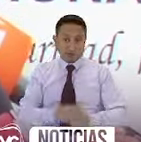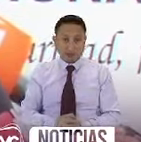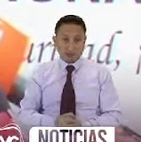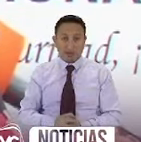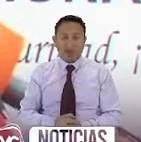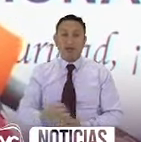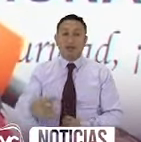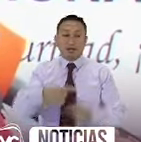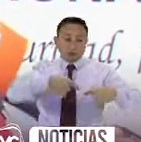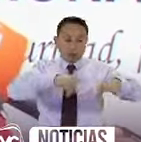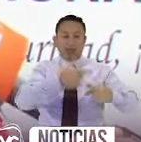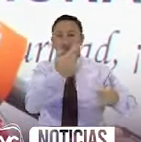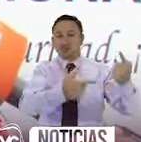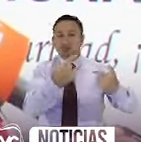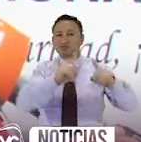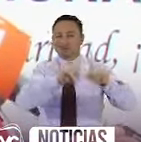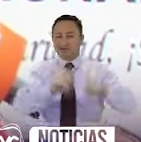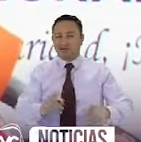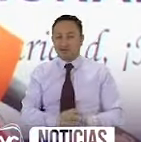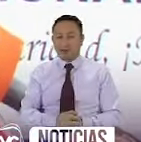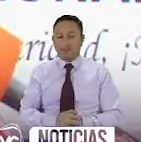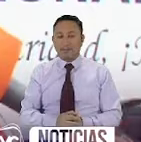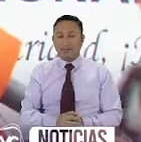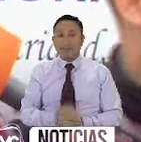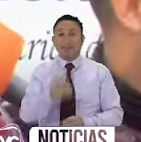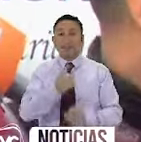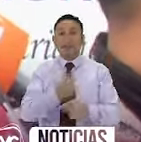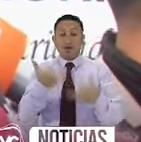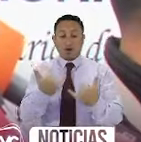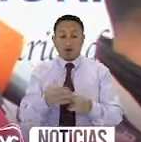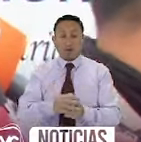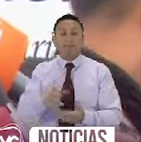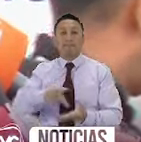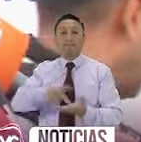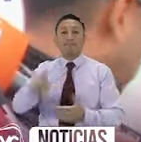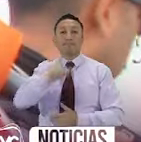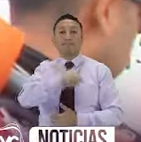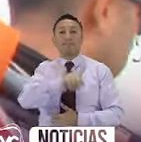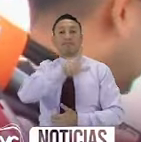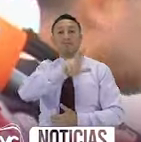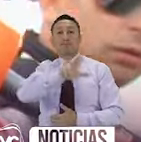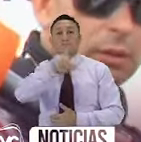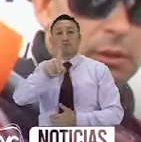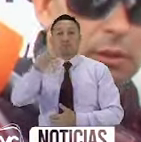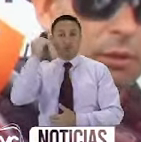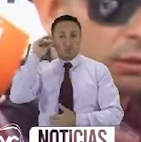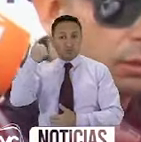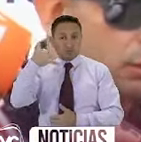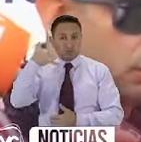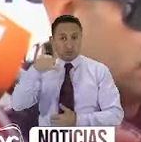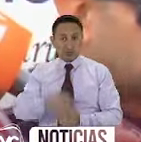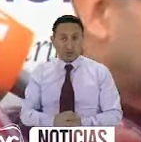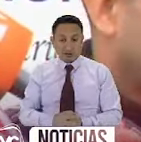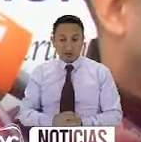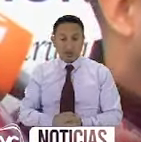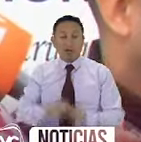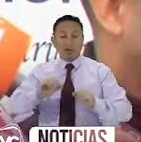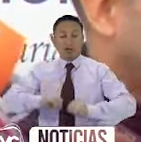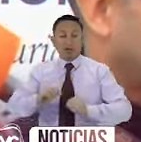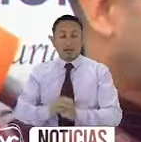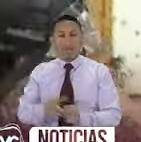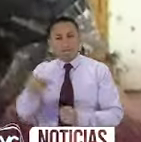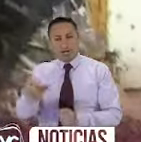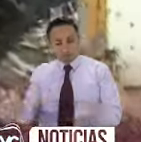varios ilícitos. Para esos tenemos un plan de recompensa 131, el cual va a generar una motivación para que el